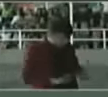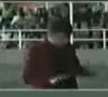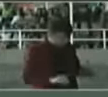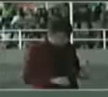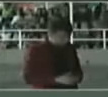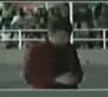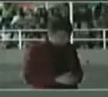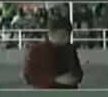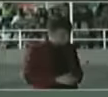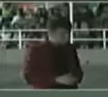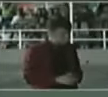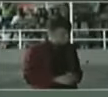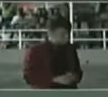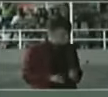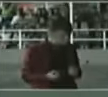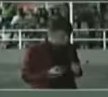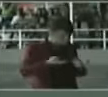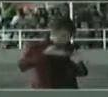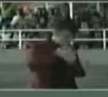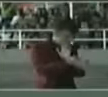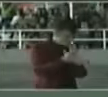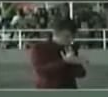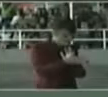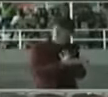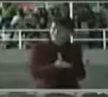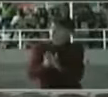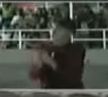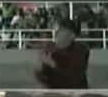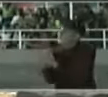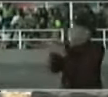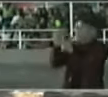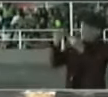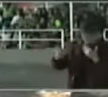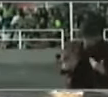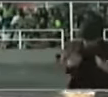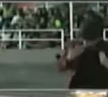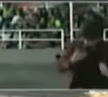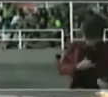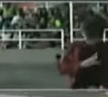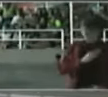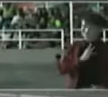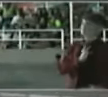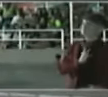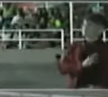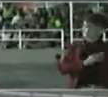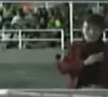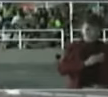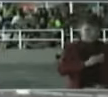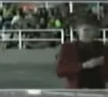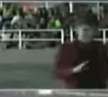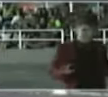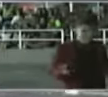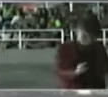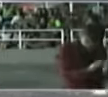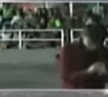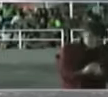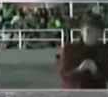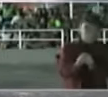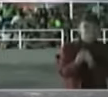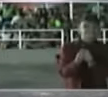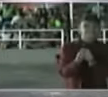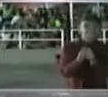os doy nuevas de gran gozo, que será para todo el pueblo. Os